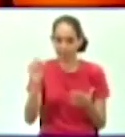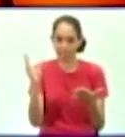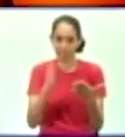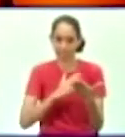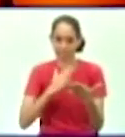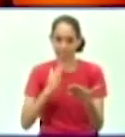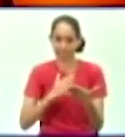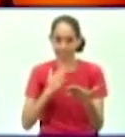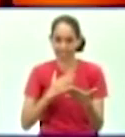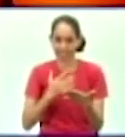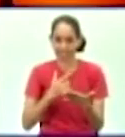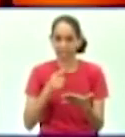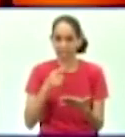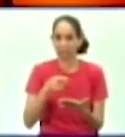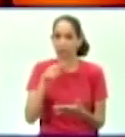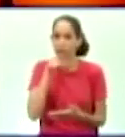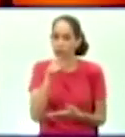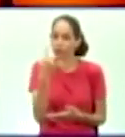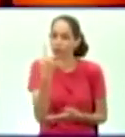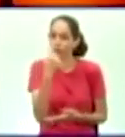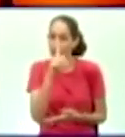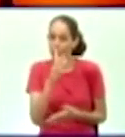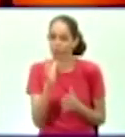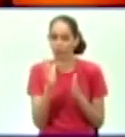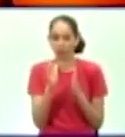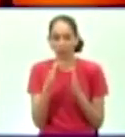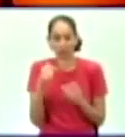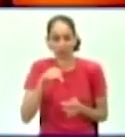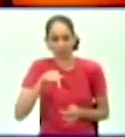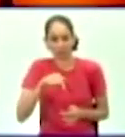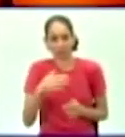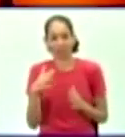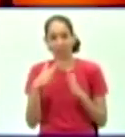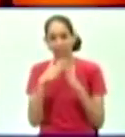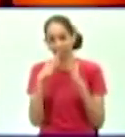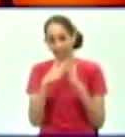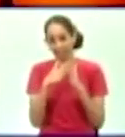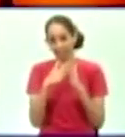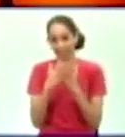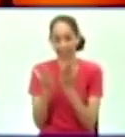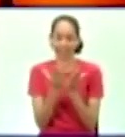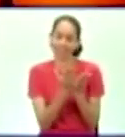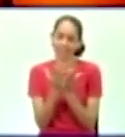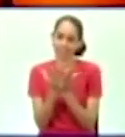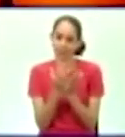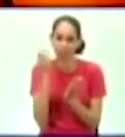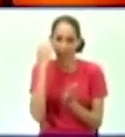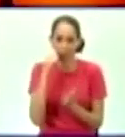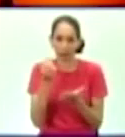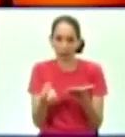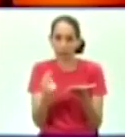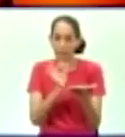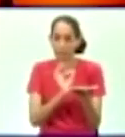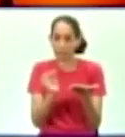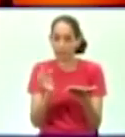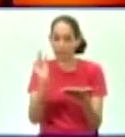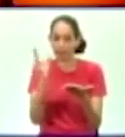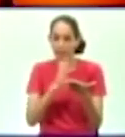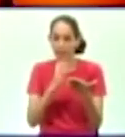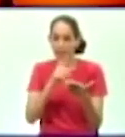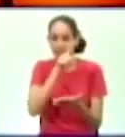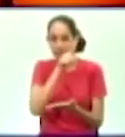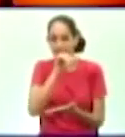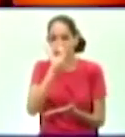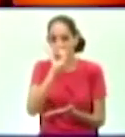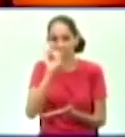hagas de tarea independiente. Recuerda que en tu libro de texto, en la página 177,